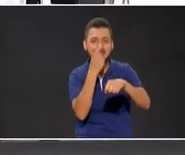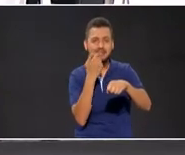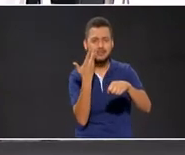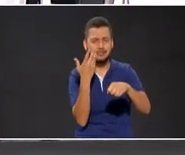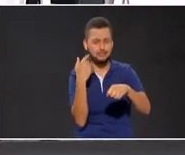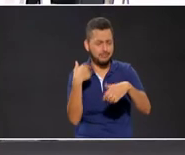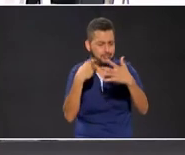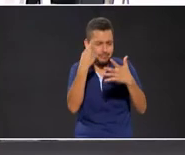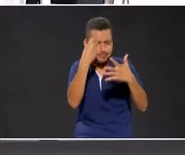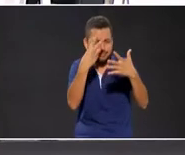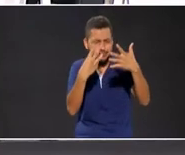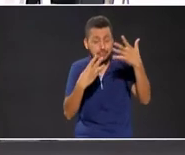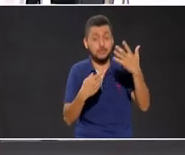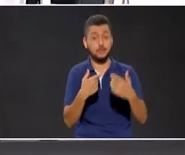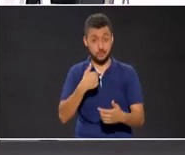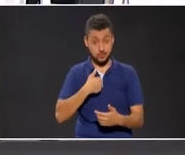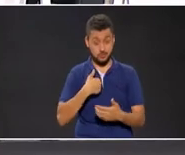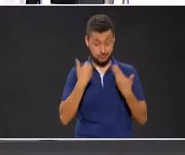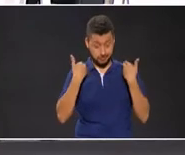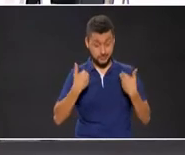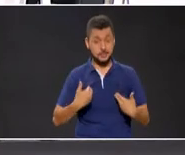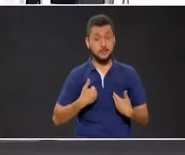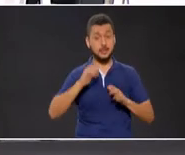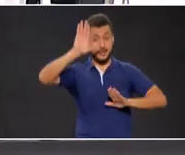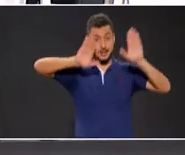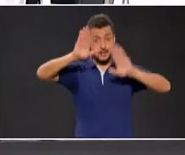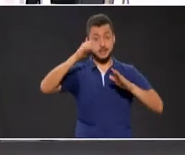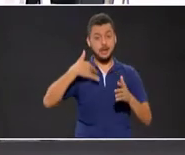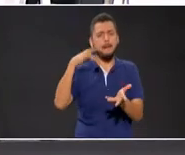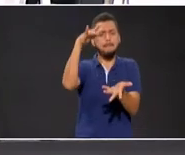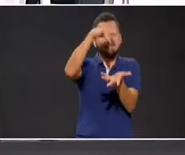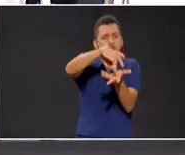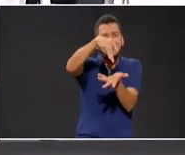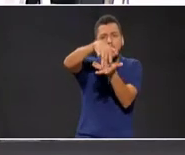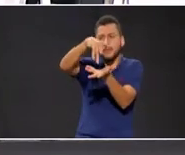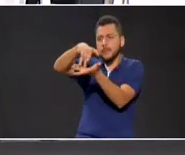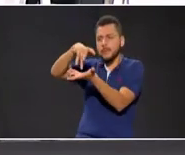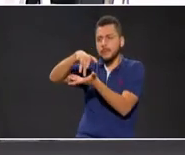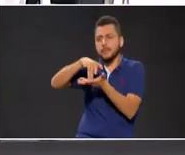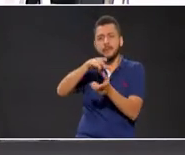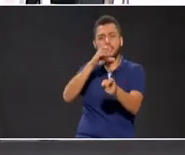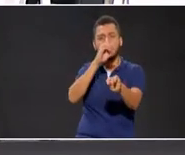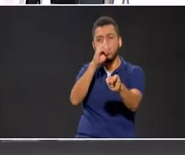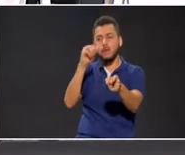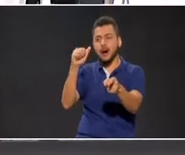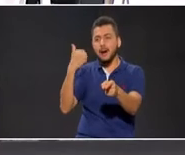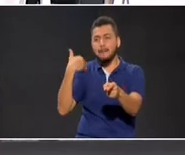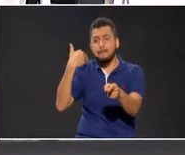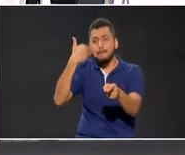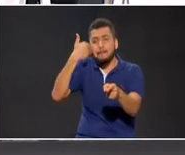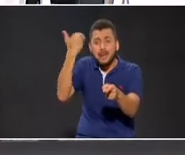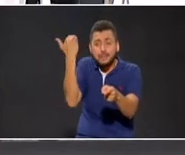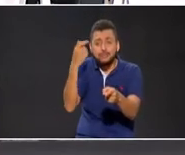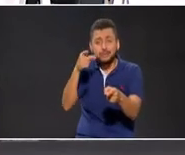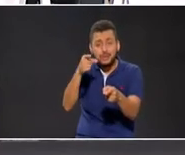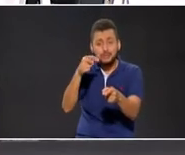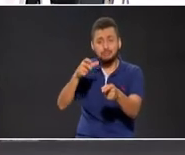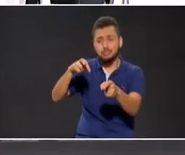varios ancianato digámoslo así aspectos de gerontología donde hemos encontrado una serie de profesionales que están subutilizados